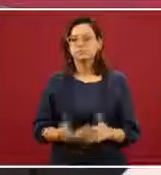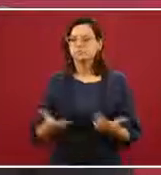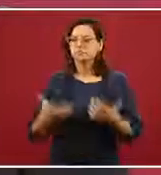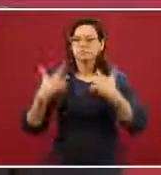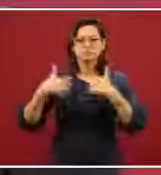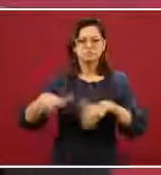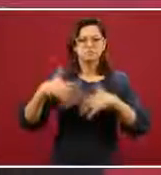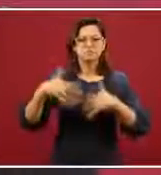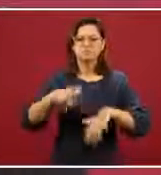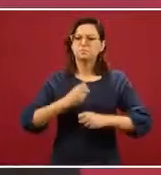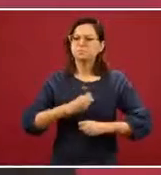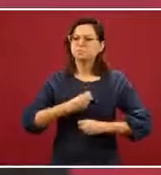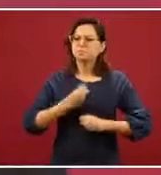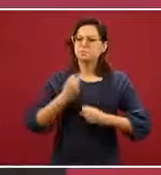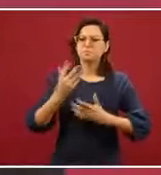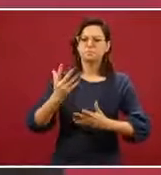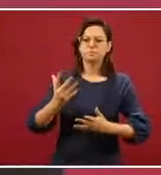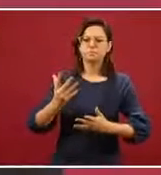manifiesten